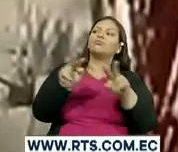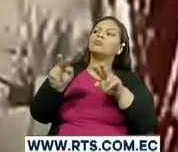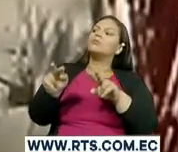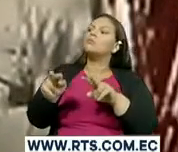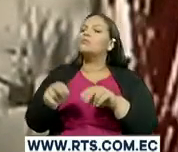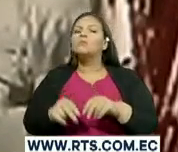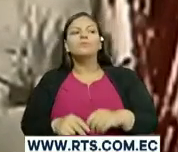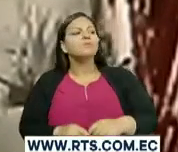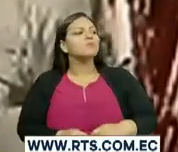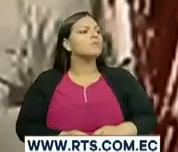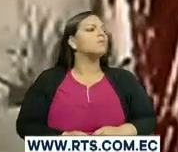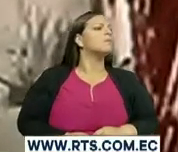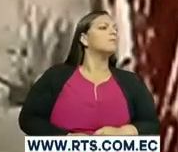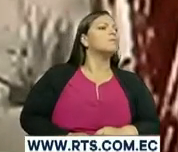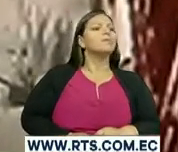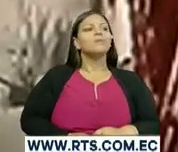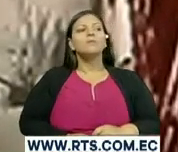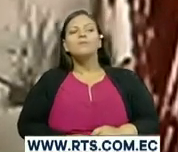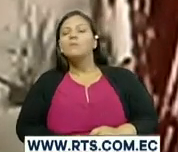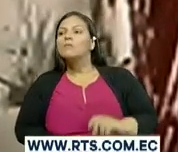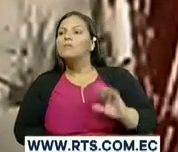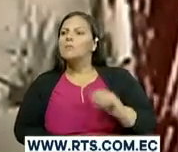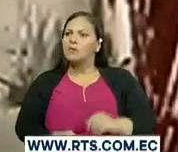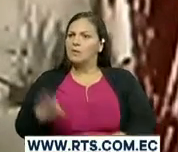Y da aviso a su compinche.